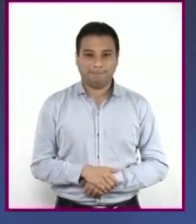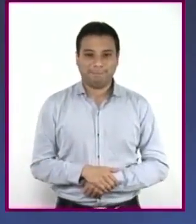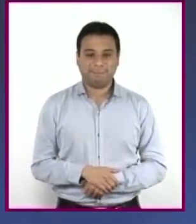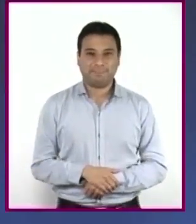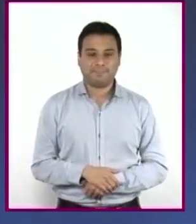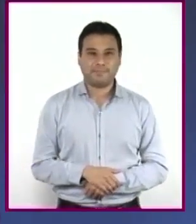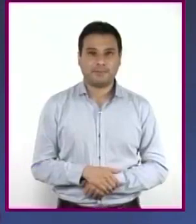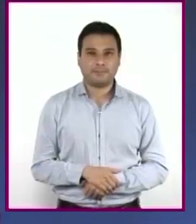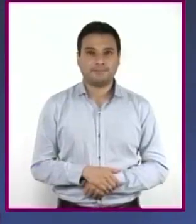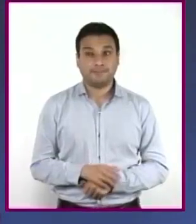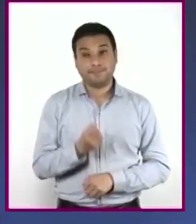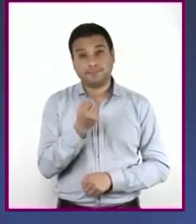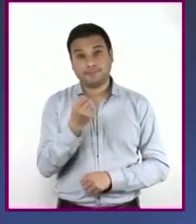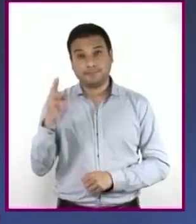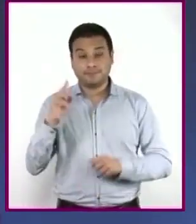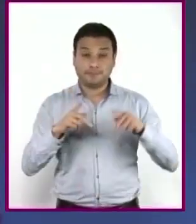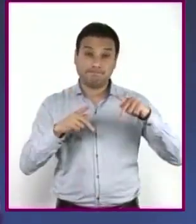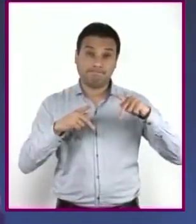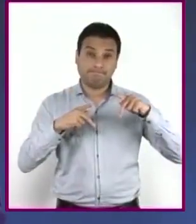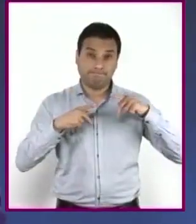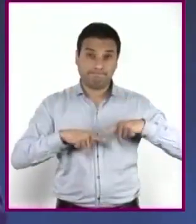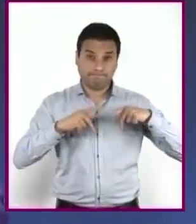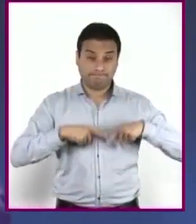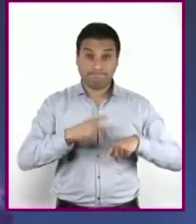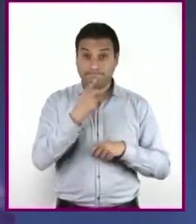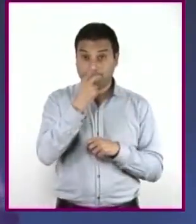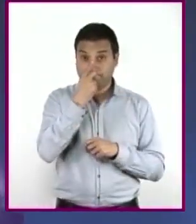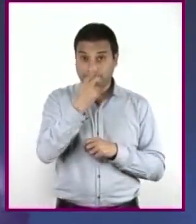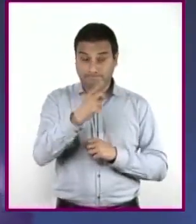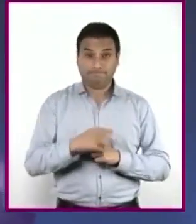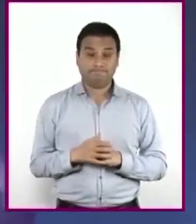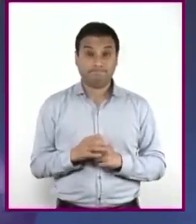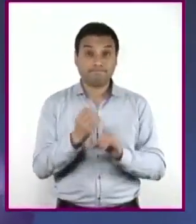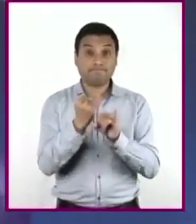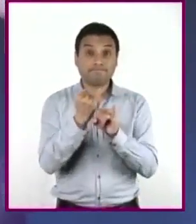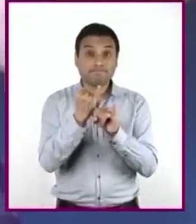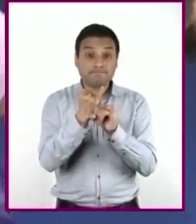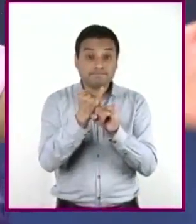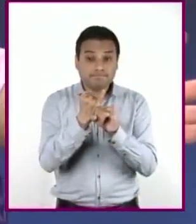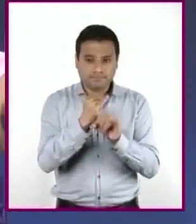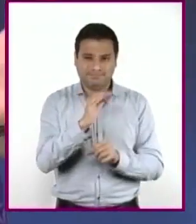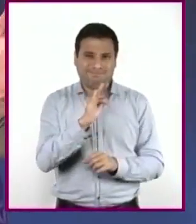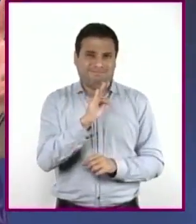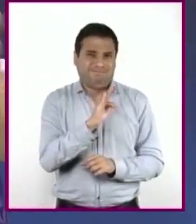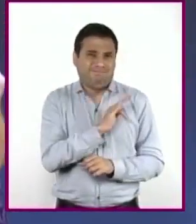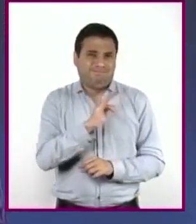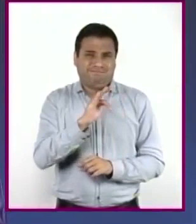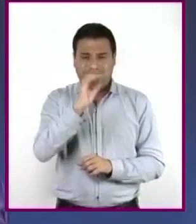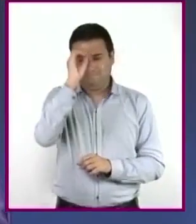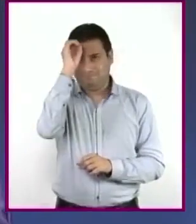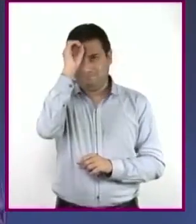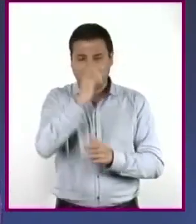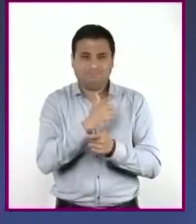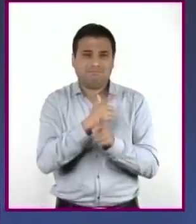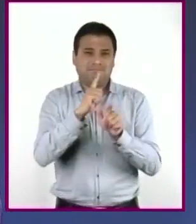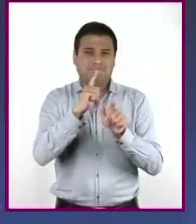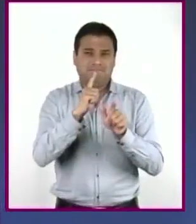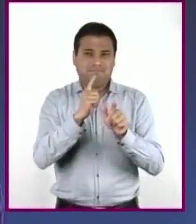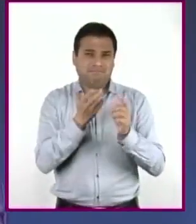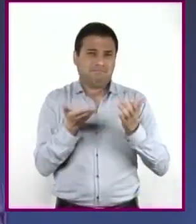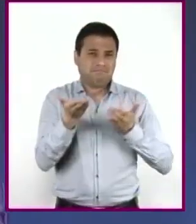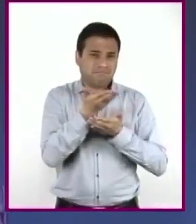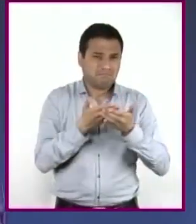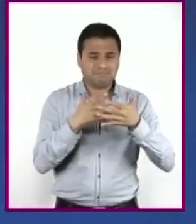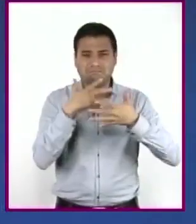Algunas personas justifican el exhibir contenidos violentos en línea con la bandera de libertad de expresión. ¿Qué piensan al respecto,